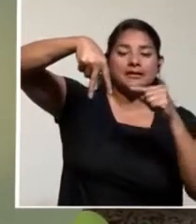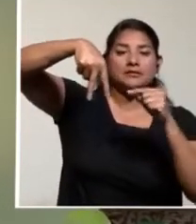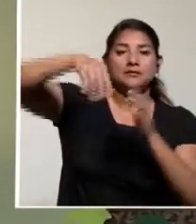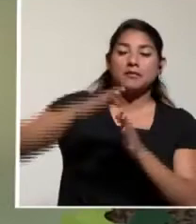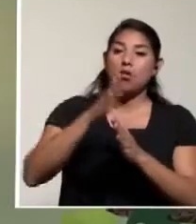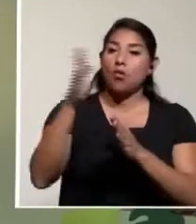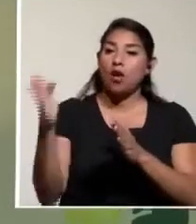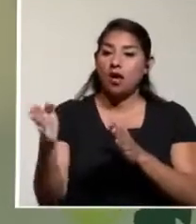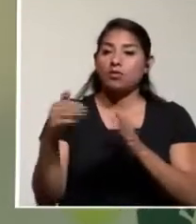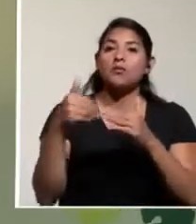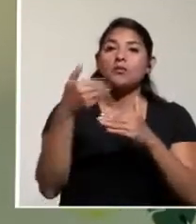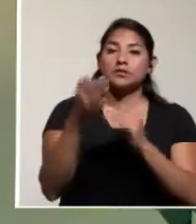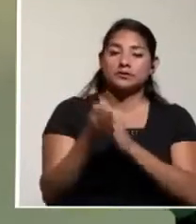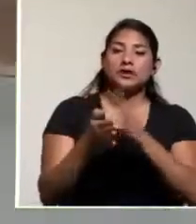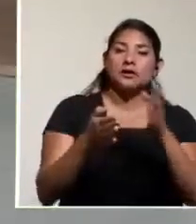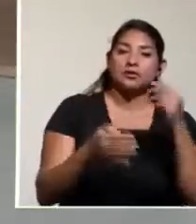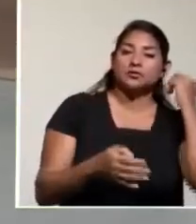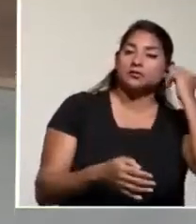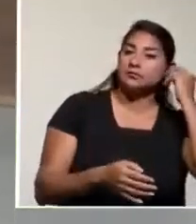lado,